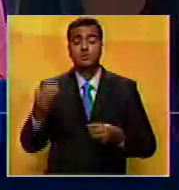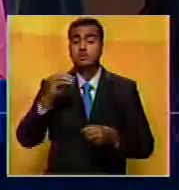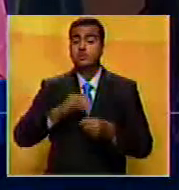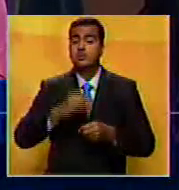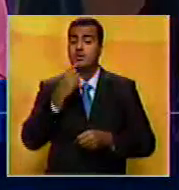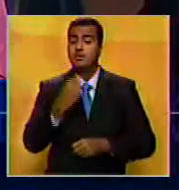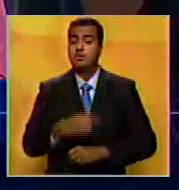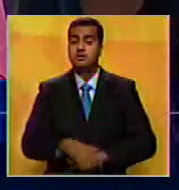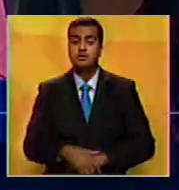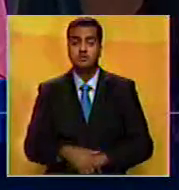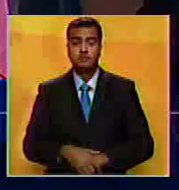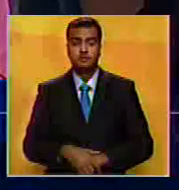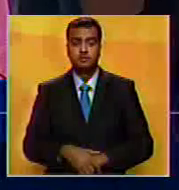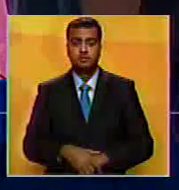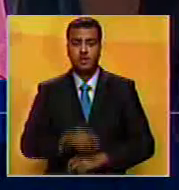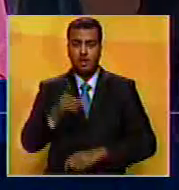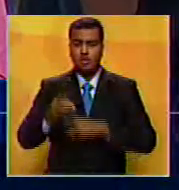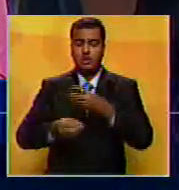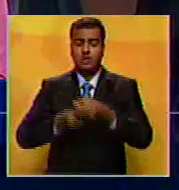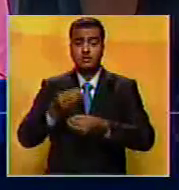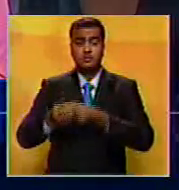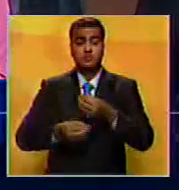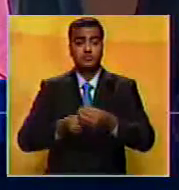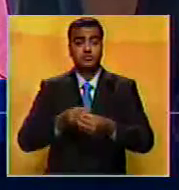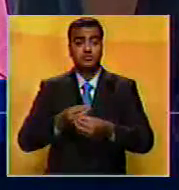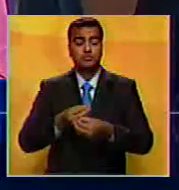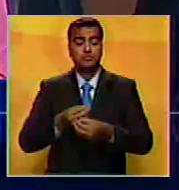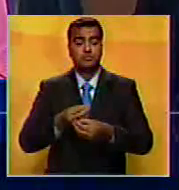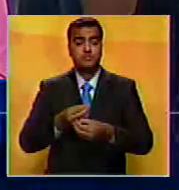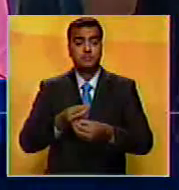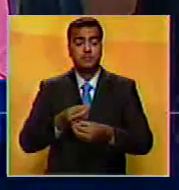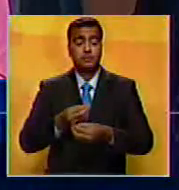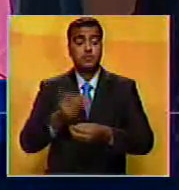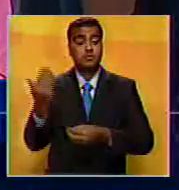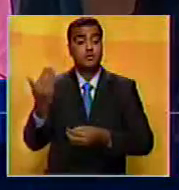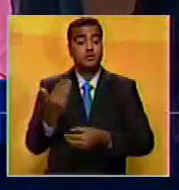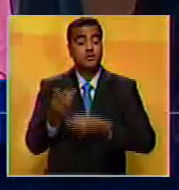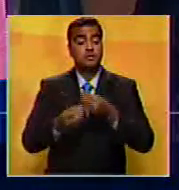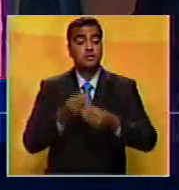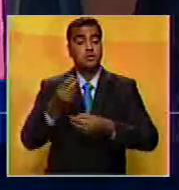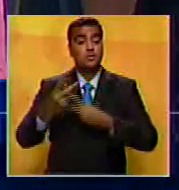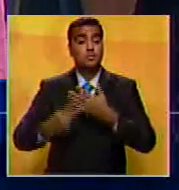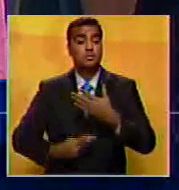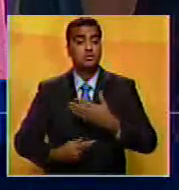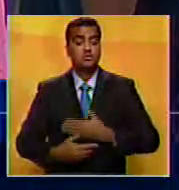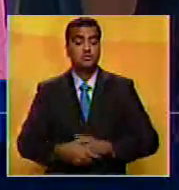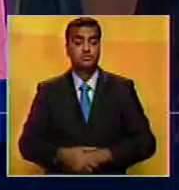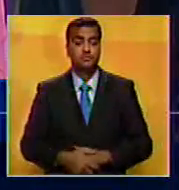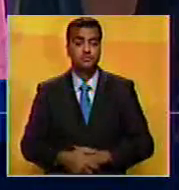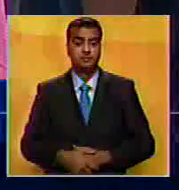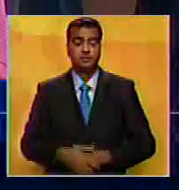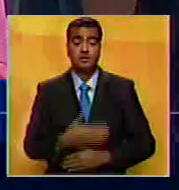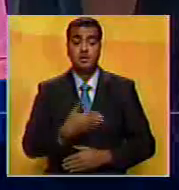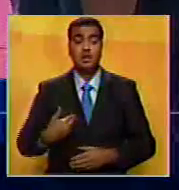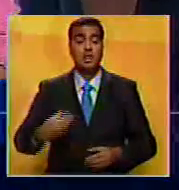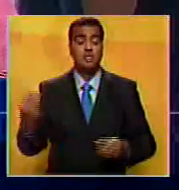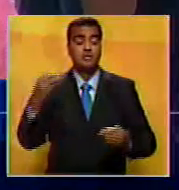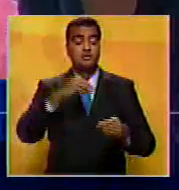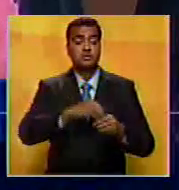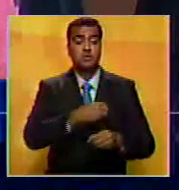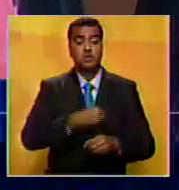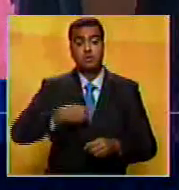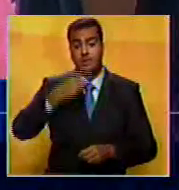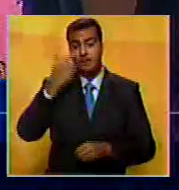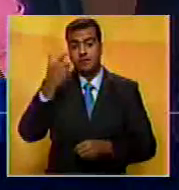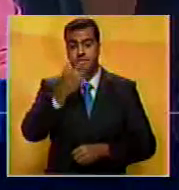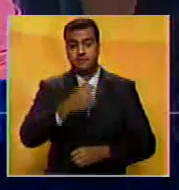intervenciones en el seno de esta organización, justamente cuando se venía dando un proceso que procura la intervención de nuestra